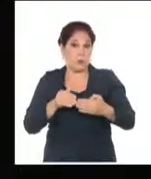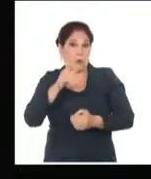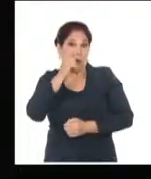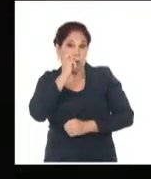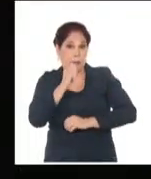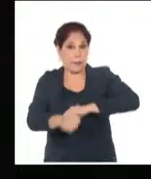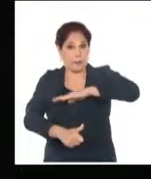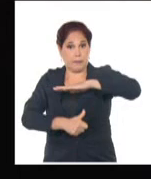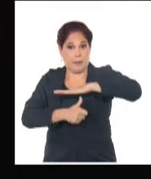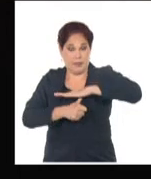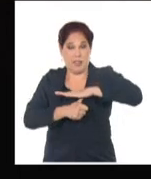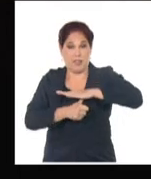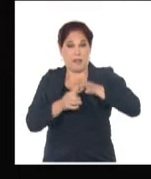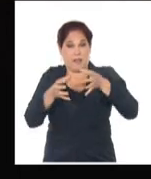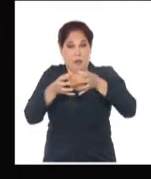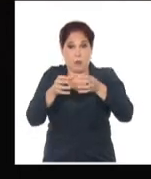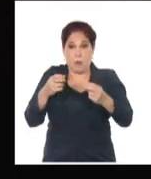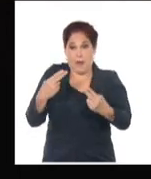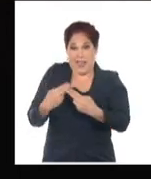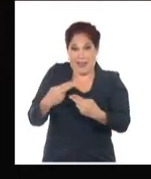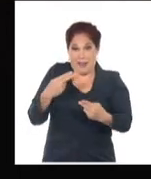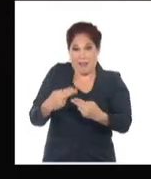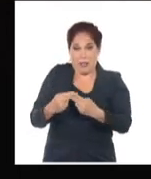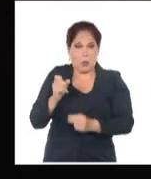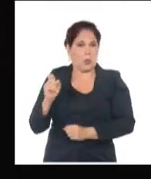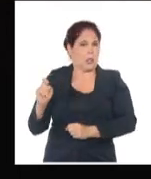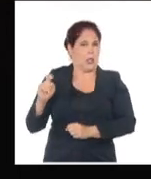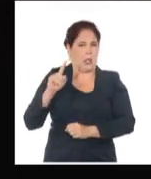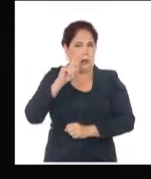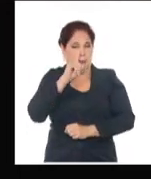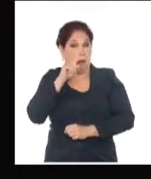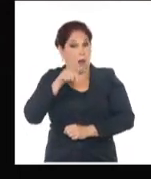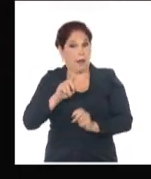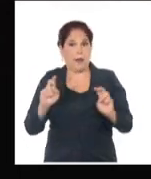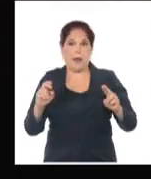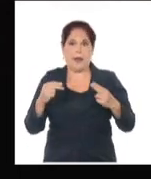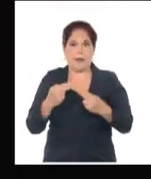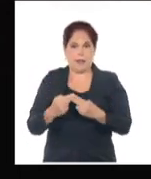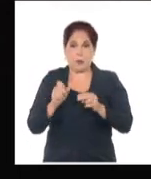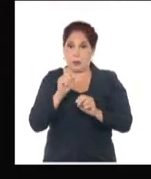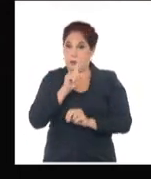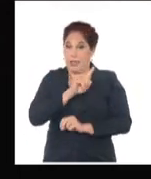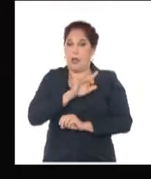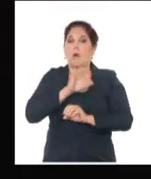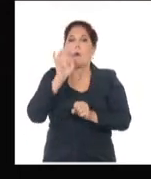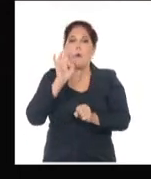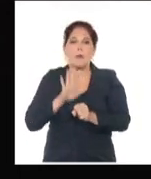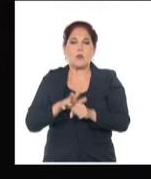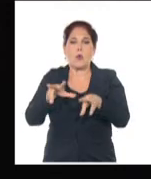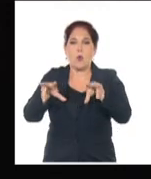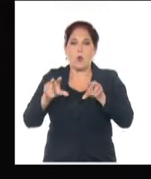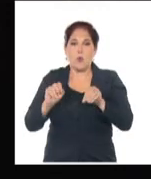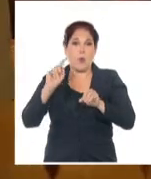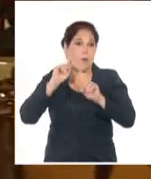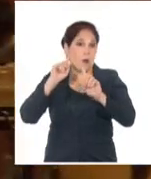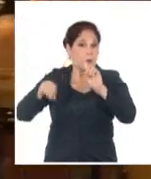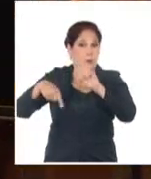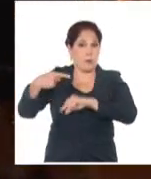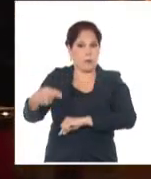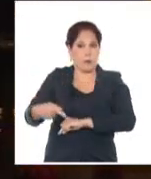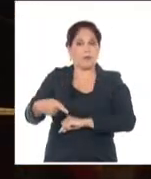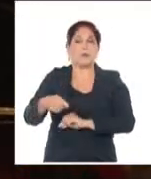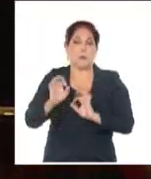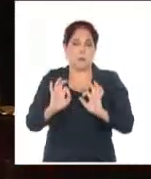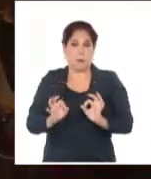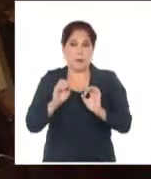presidente del evento, pronunció las palabras de conclusión en las que, más que cerrar el encuentro, marcó el punto de apertura a una nueva cita el próximo año.